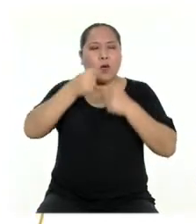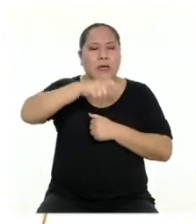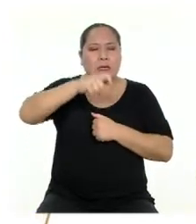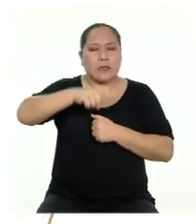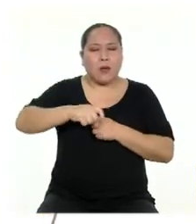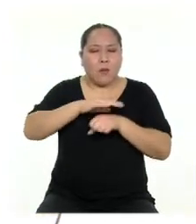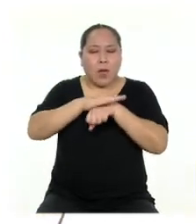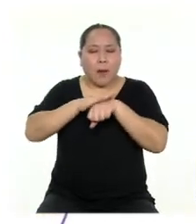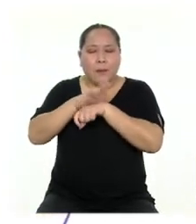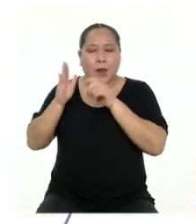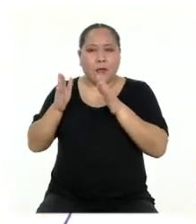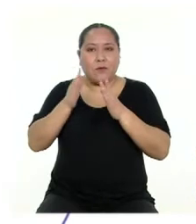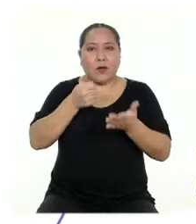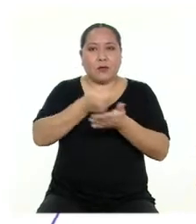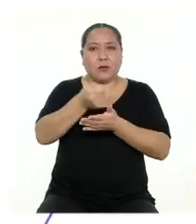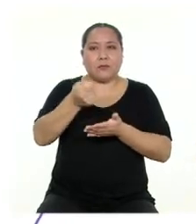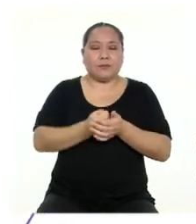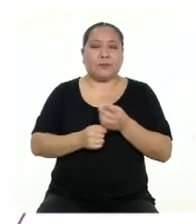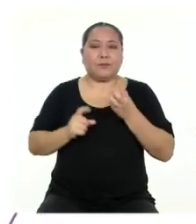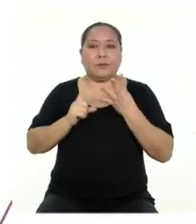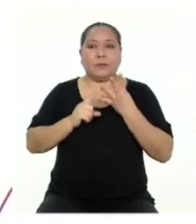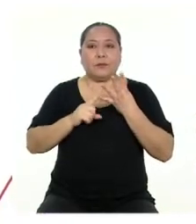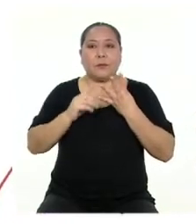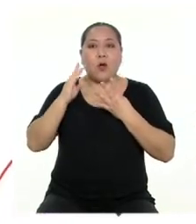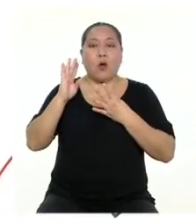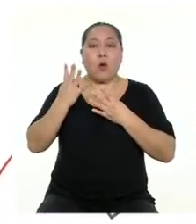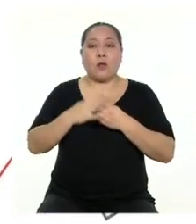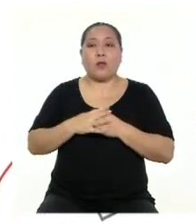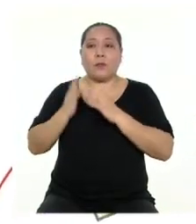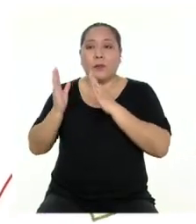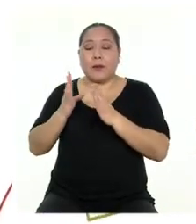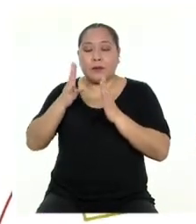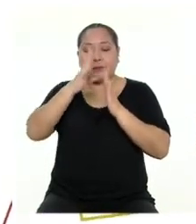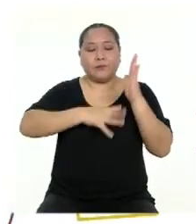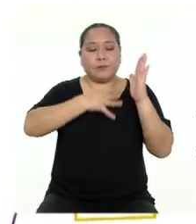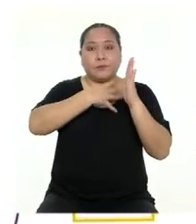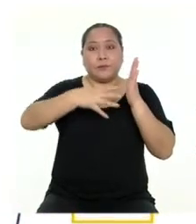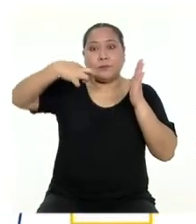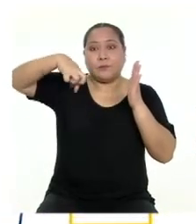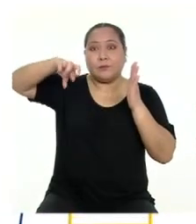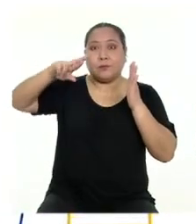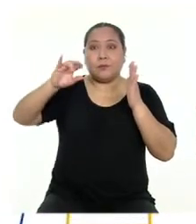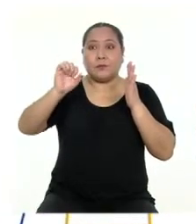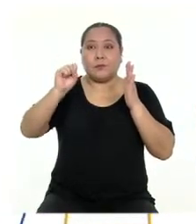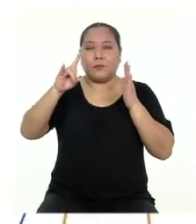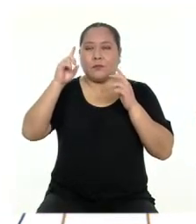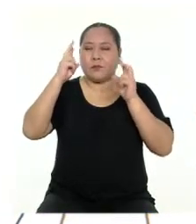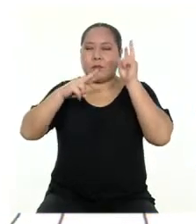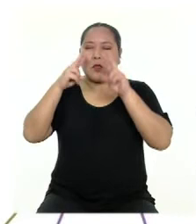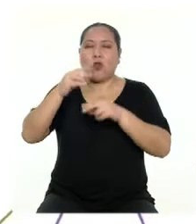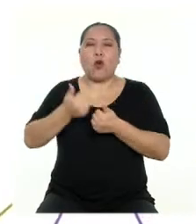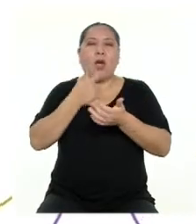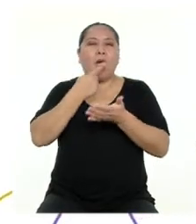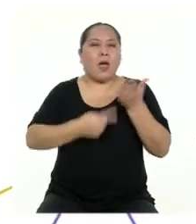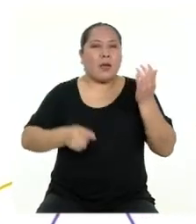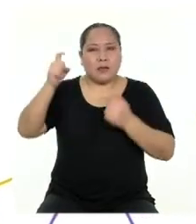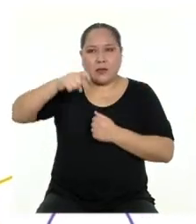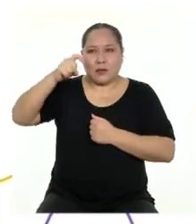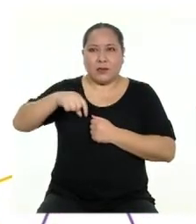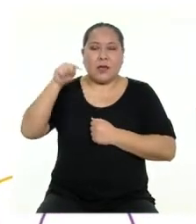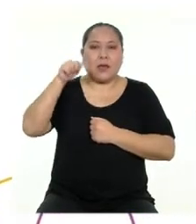y chicos de primero de secundaria. Creo que ya tenemos base suficiente de conocimientos sobre lo que son las necesidades